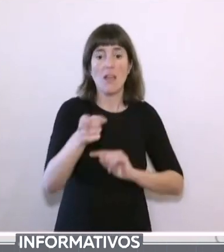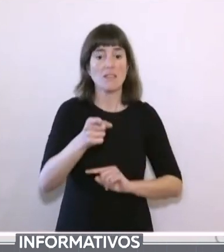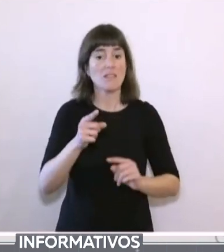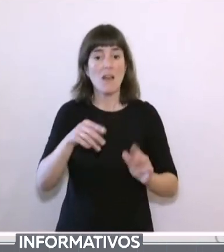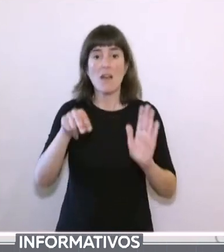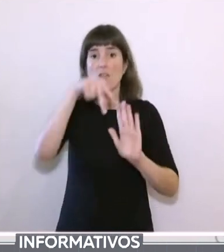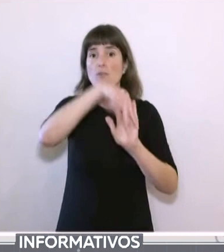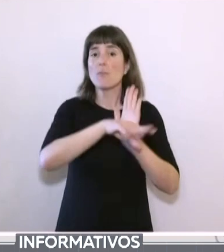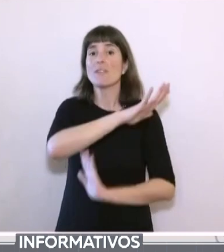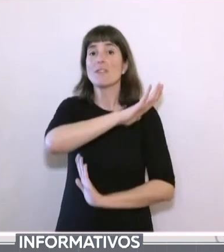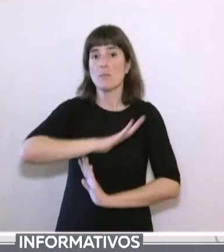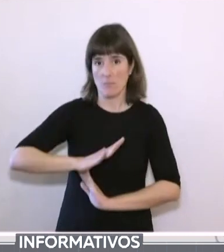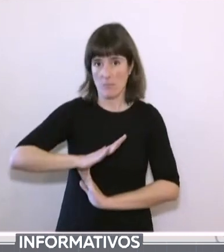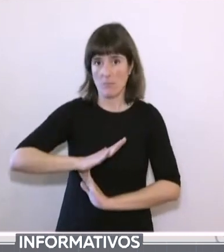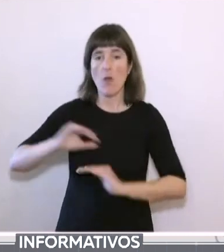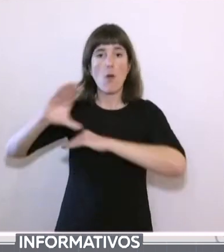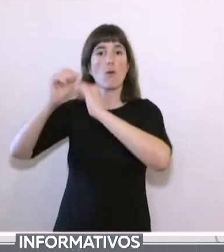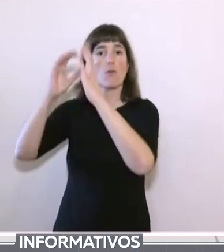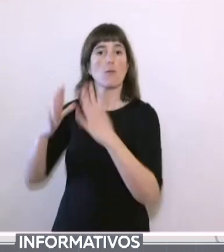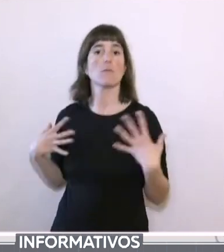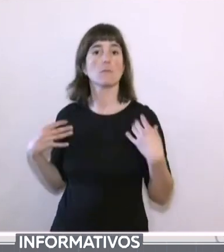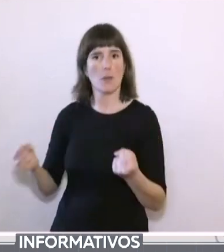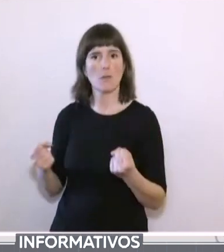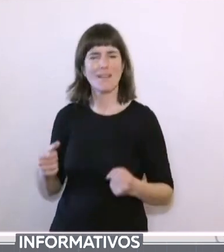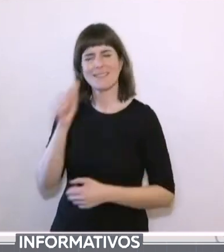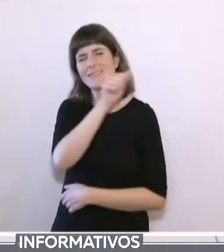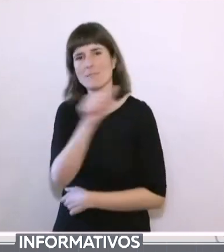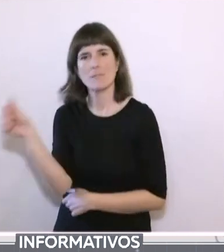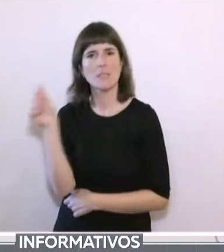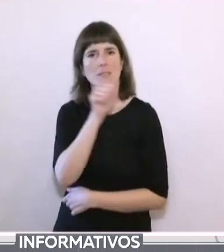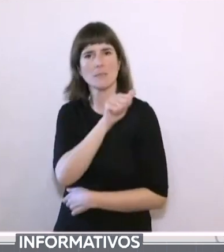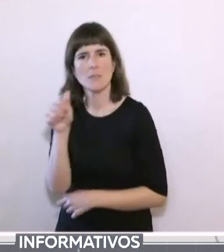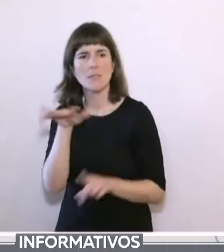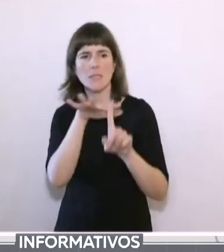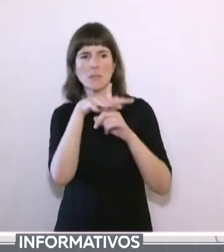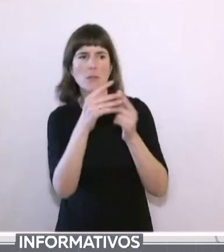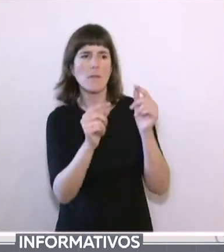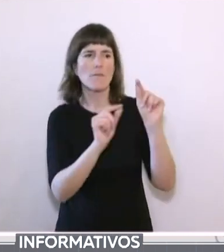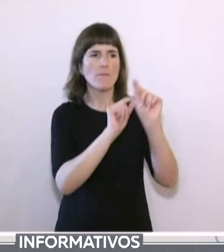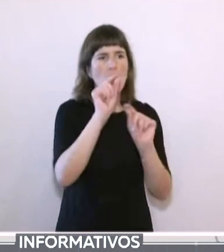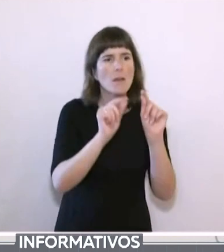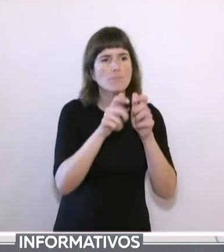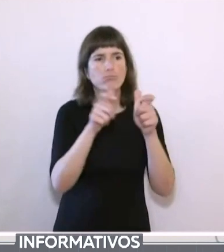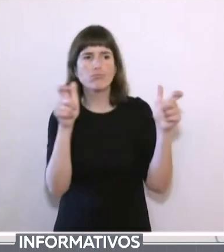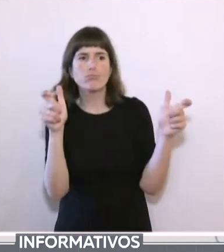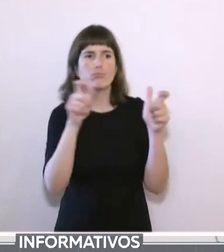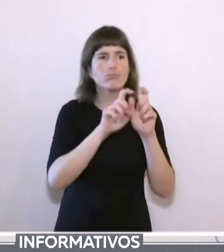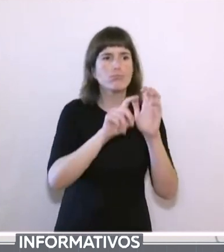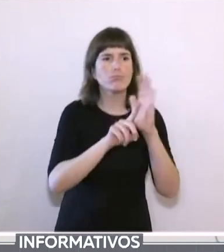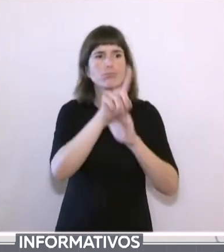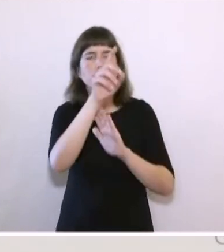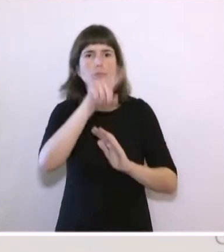analiza cada semana si hay que cambiar algo o no y se hace y se hará el debate con los expertos sanitarios